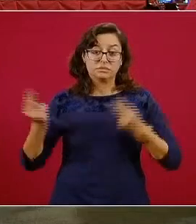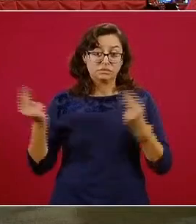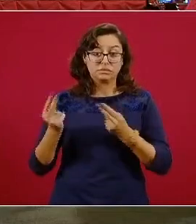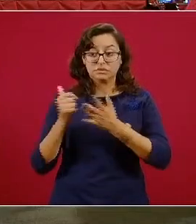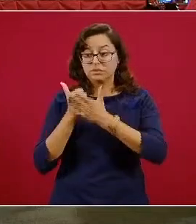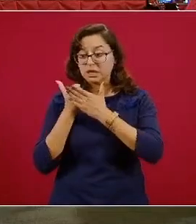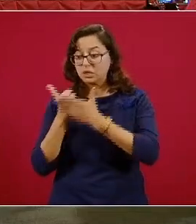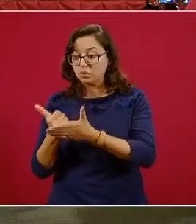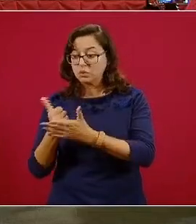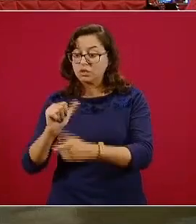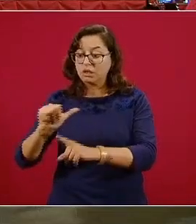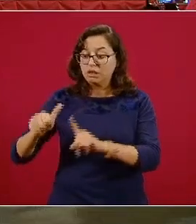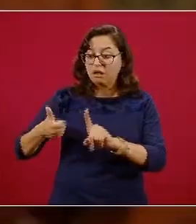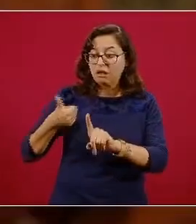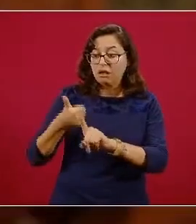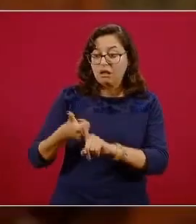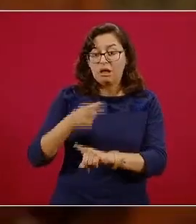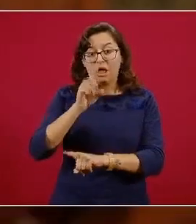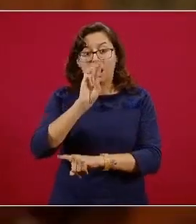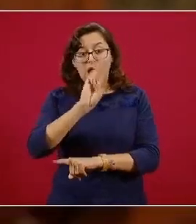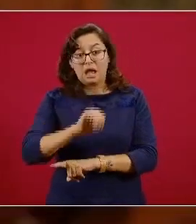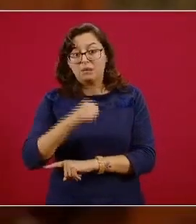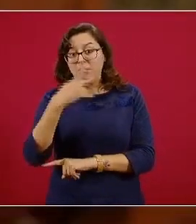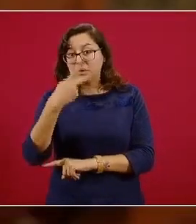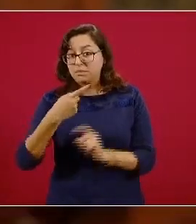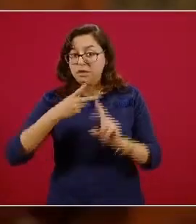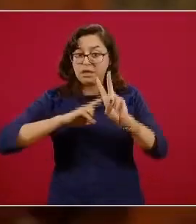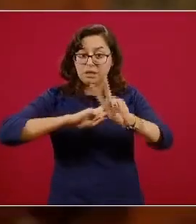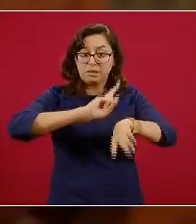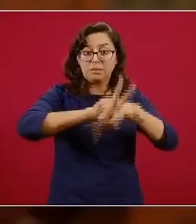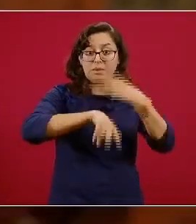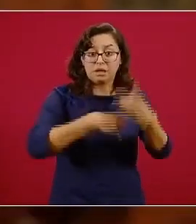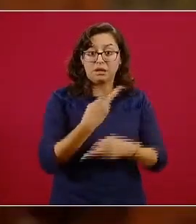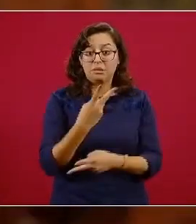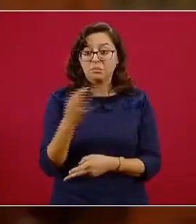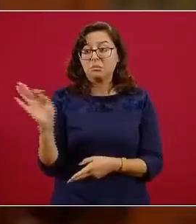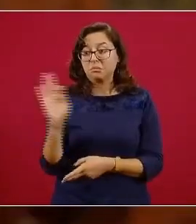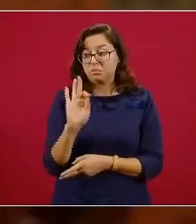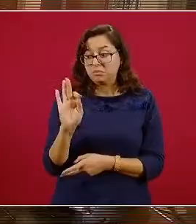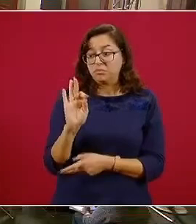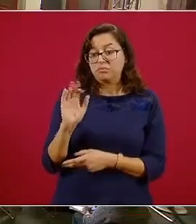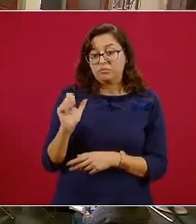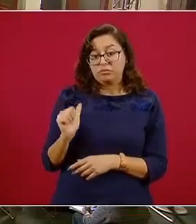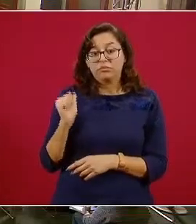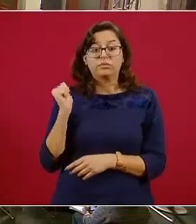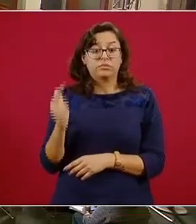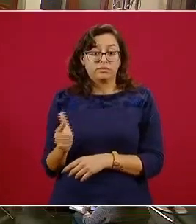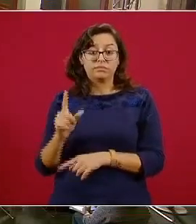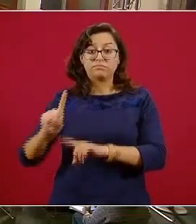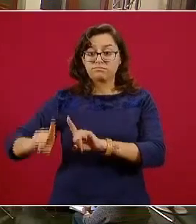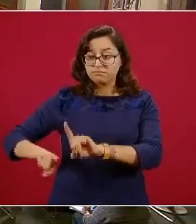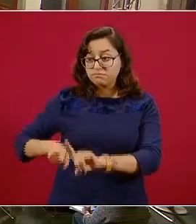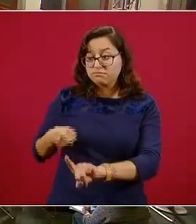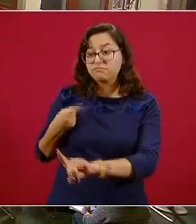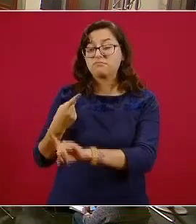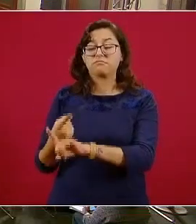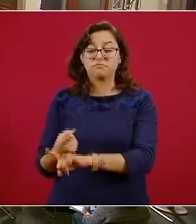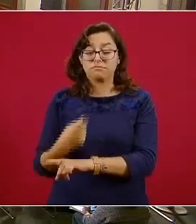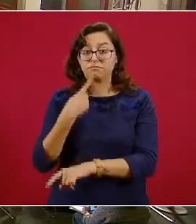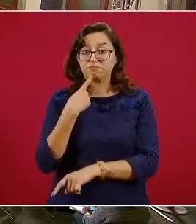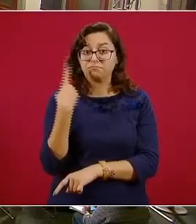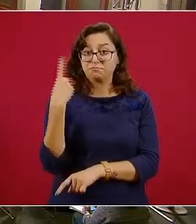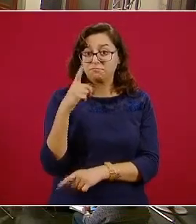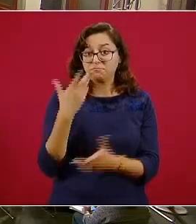acompañamiento ante autoridades como el Ministerio Público frente a la posible comisión de un hecho delictuoso que la